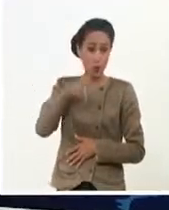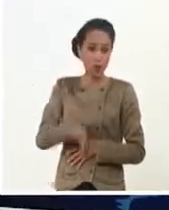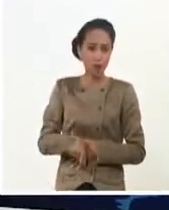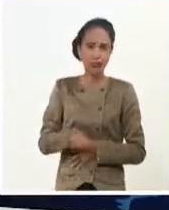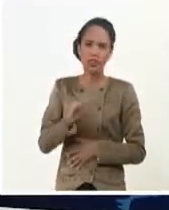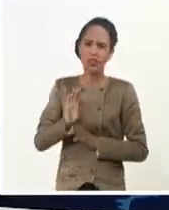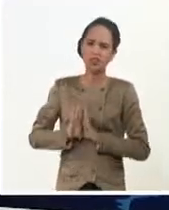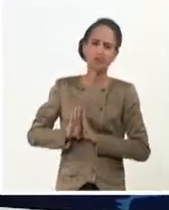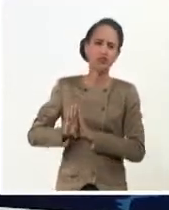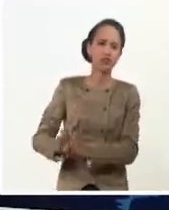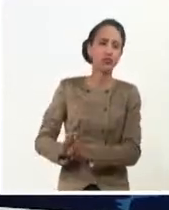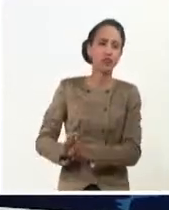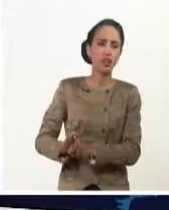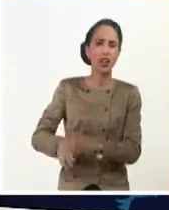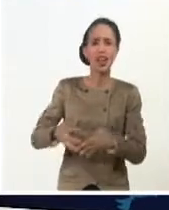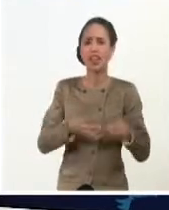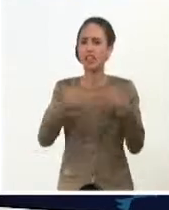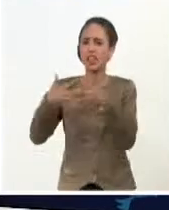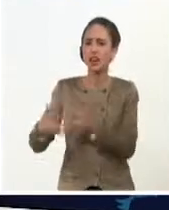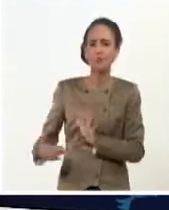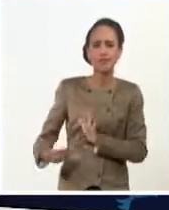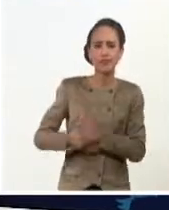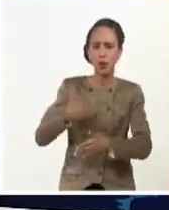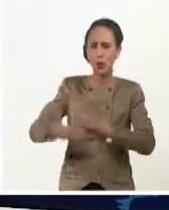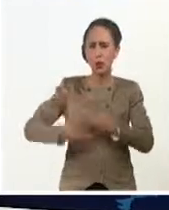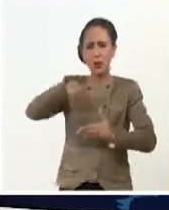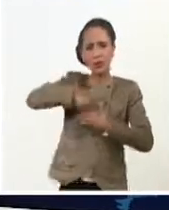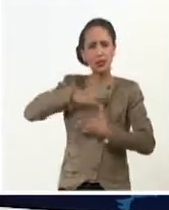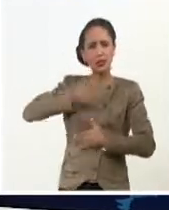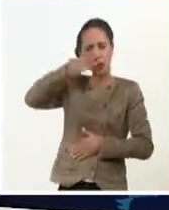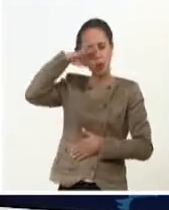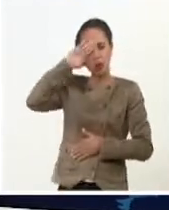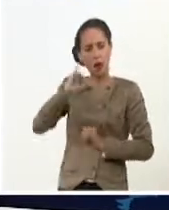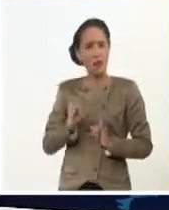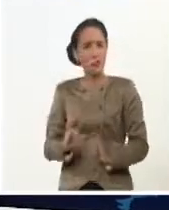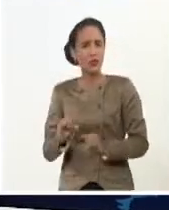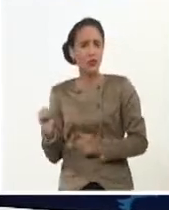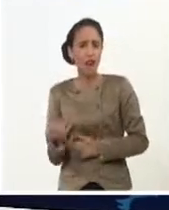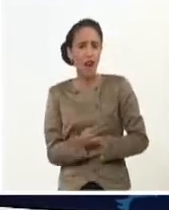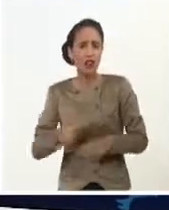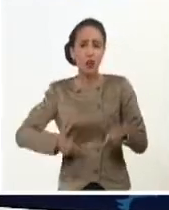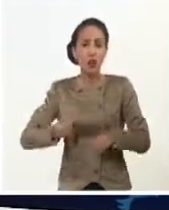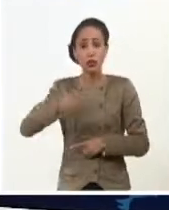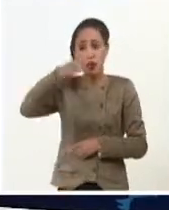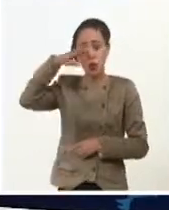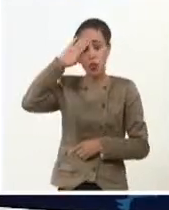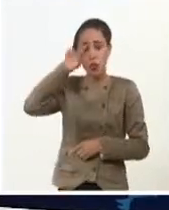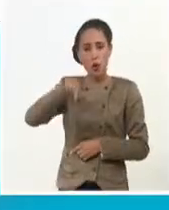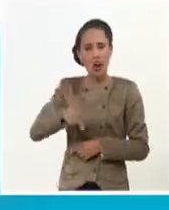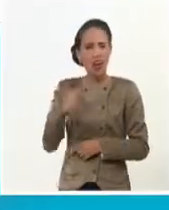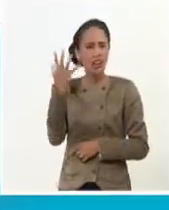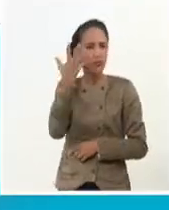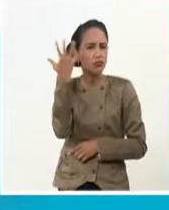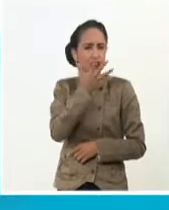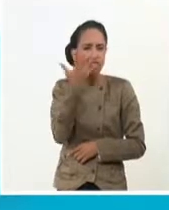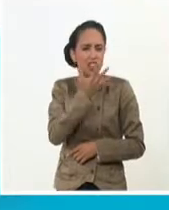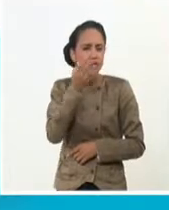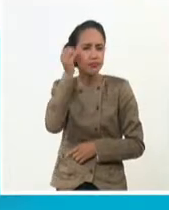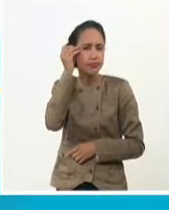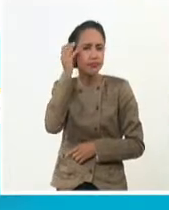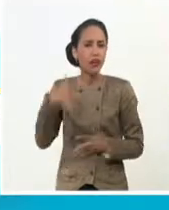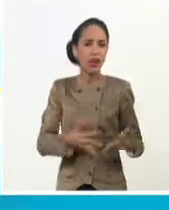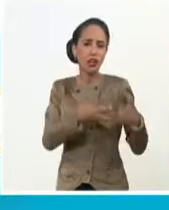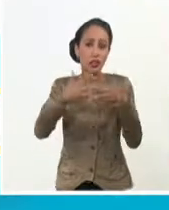de las operaciones de injerencia, desestabilización y desinformación contra nuestro país, impulsadas desde los Estados Unidos. El